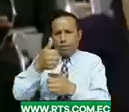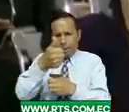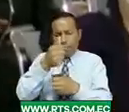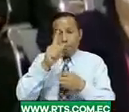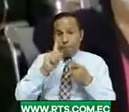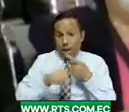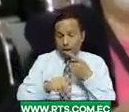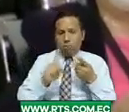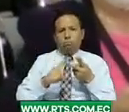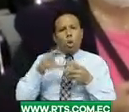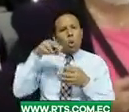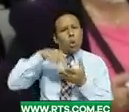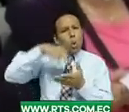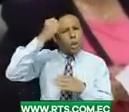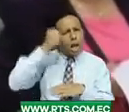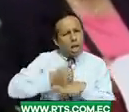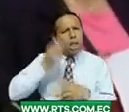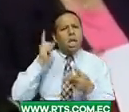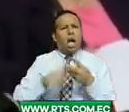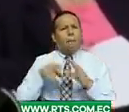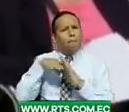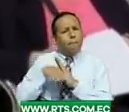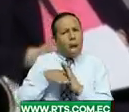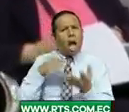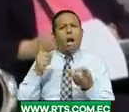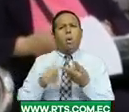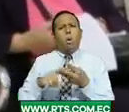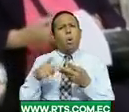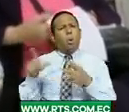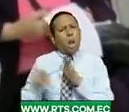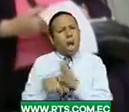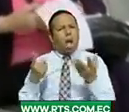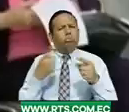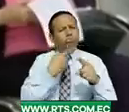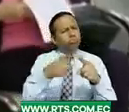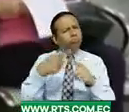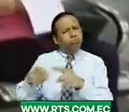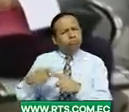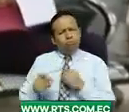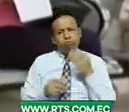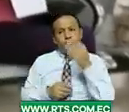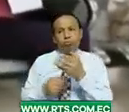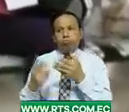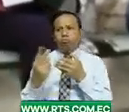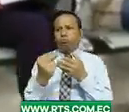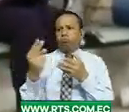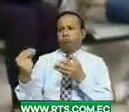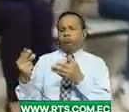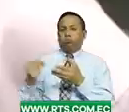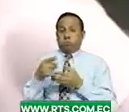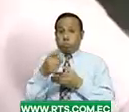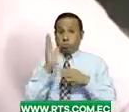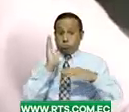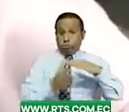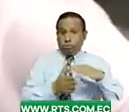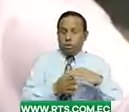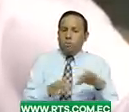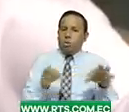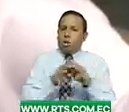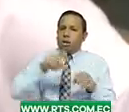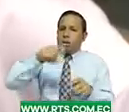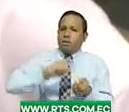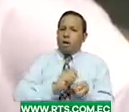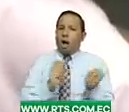cédula está próxima a caducar, la renueve. Revisen la cédula y si les queda menos de 3 meses vayan a renovarla ya, por favor. Tras ese buen consejo,